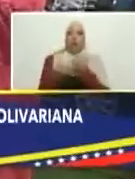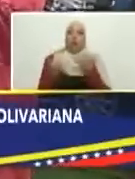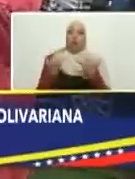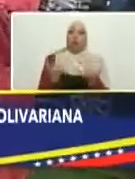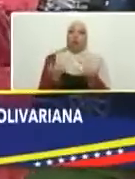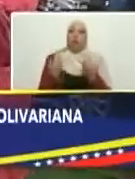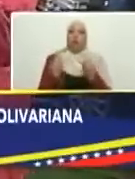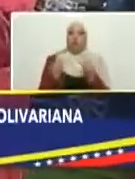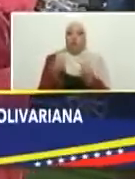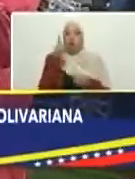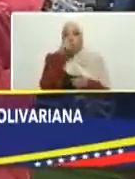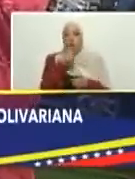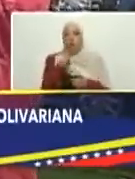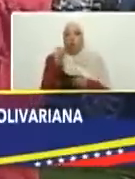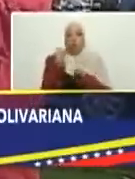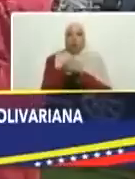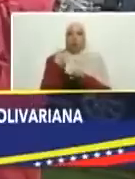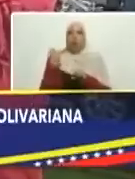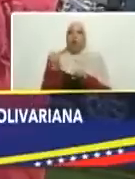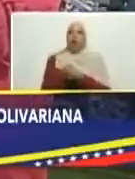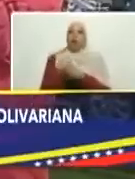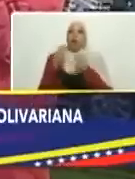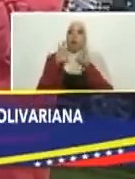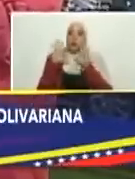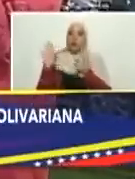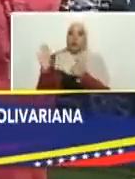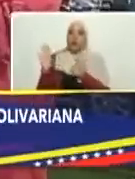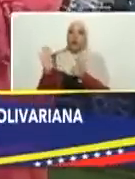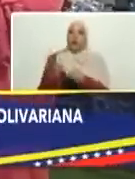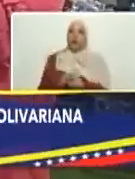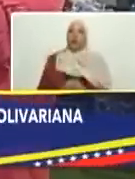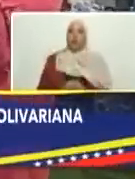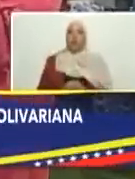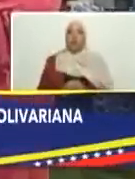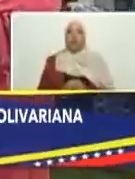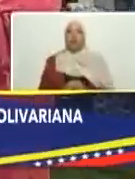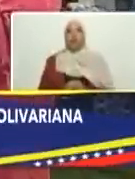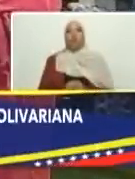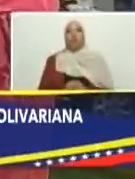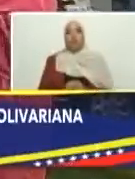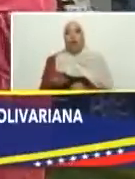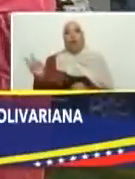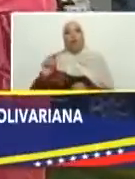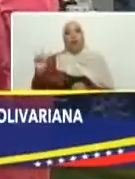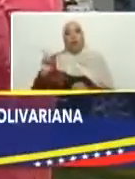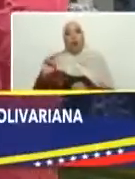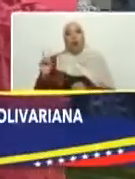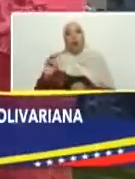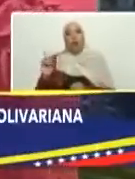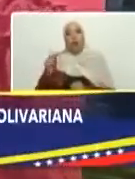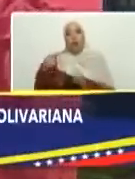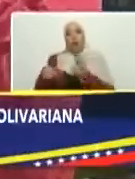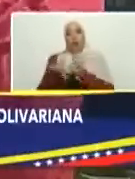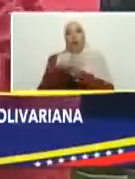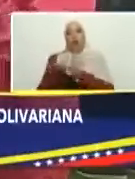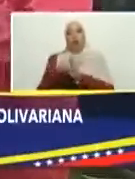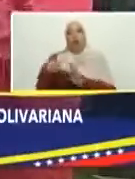mucho terreno para construir, para avanzar. Pero sin lugar a dudas, Venezuela, con la ley de